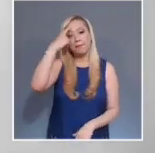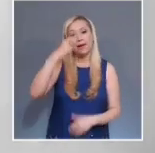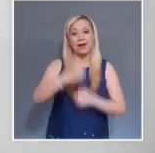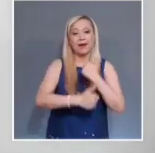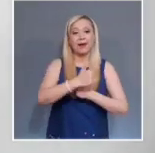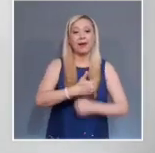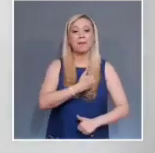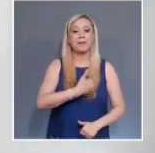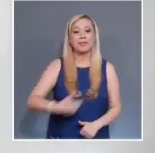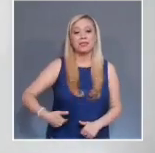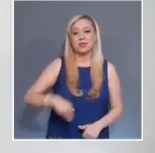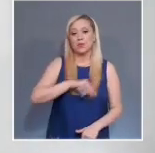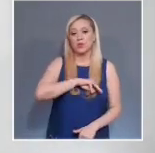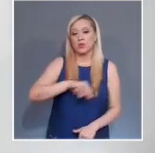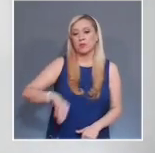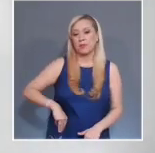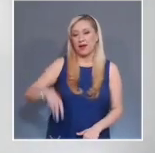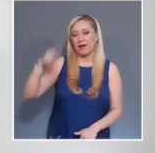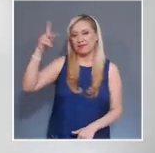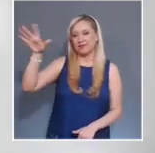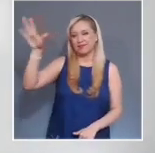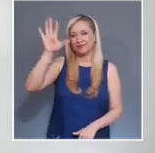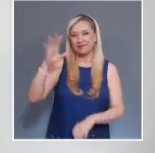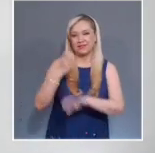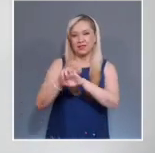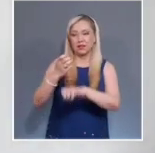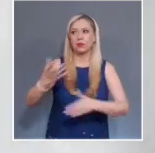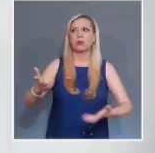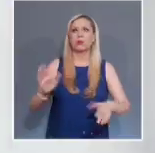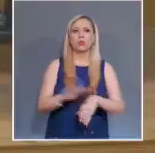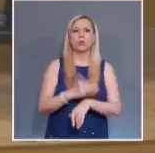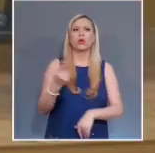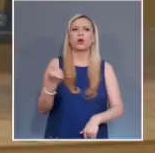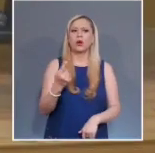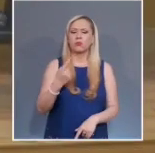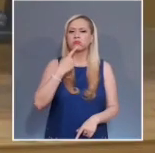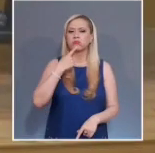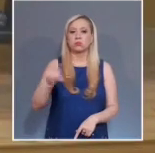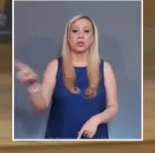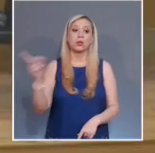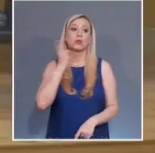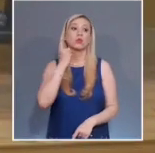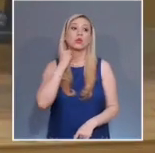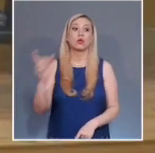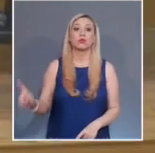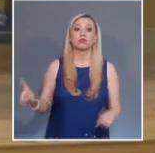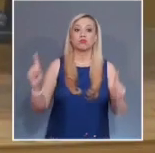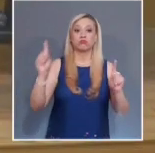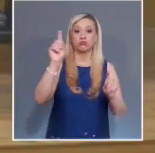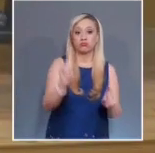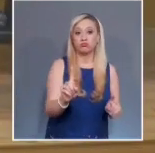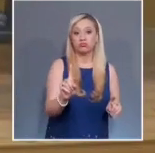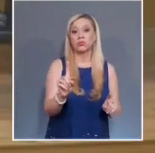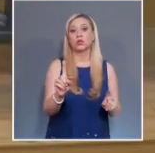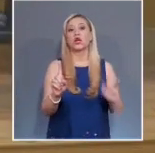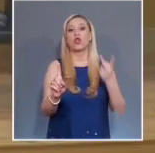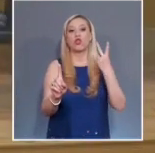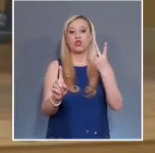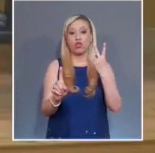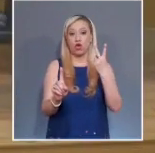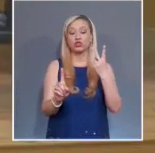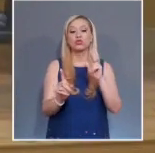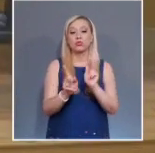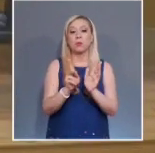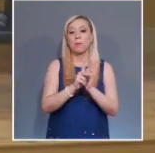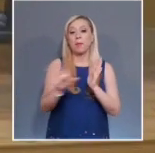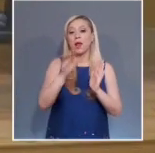entidad. Las expresiones denunciadas y que fueron realizadas por un diputado y 2 periodistas fueron hechas, según consideró la sala,